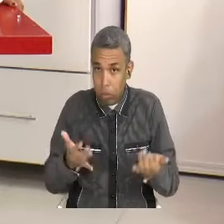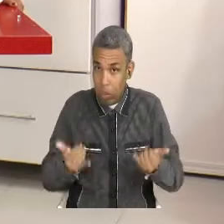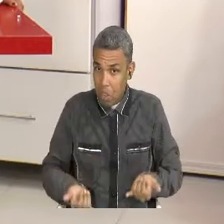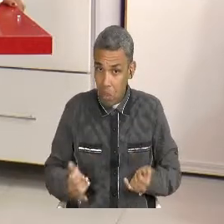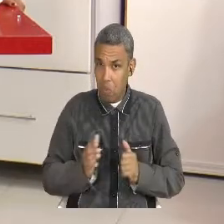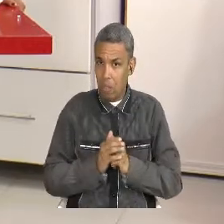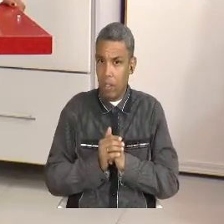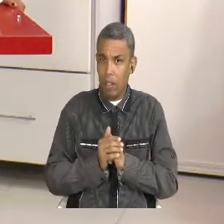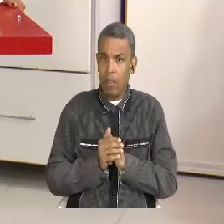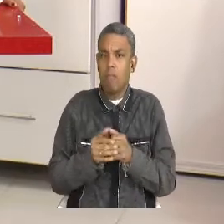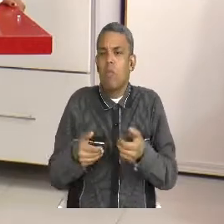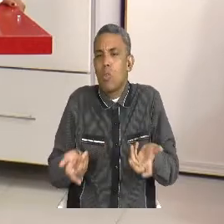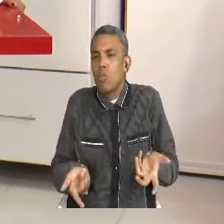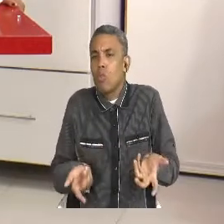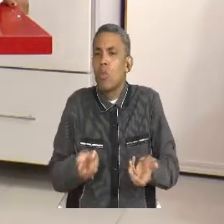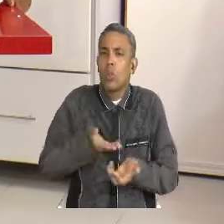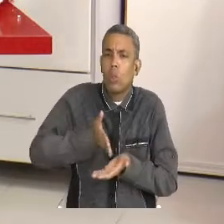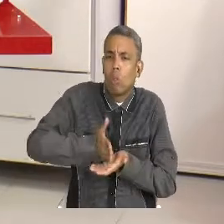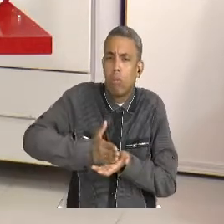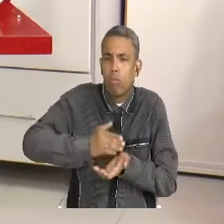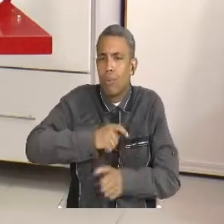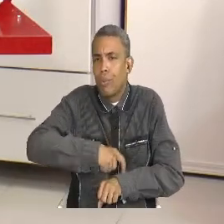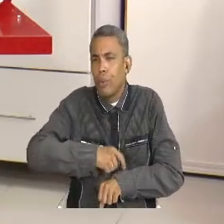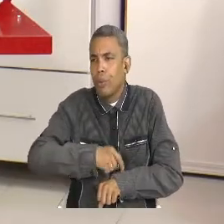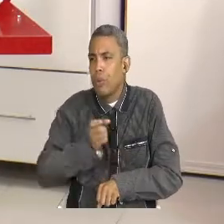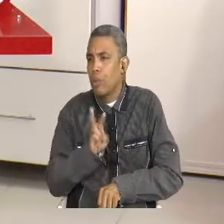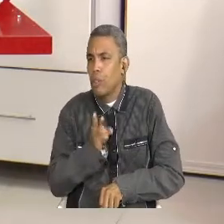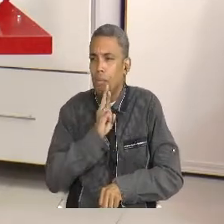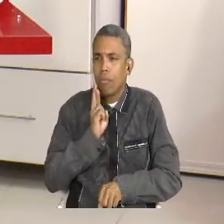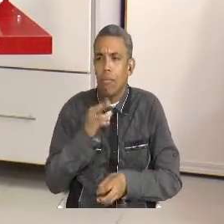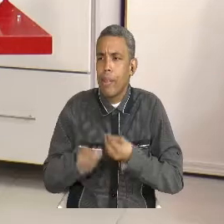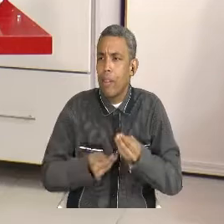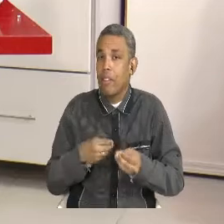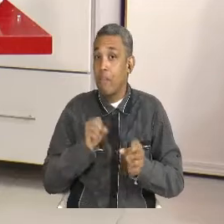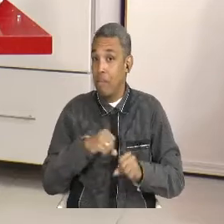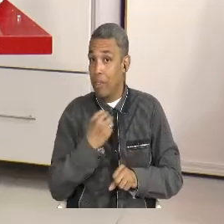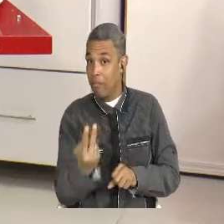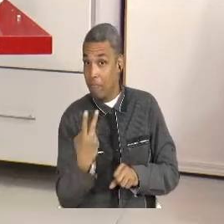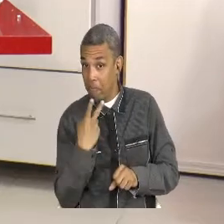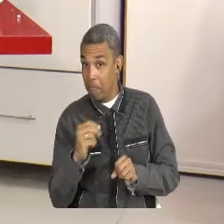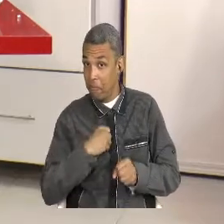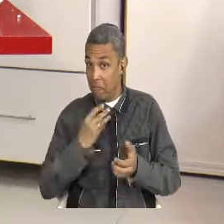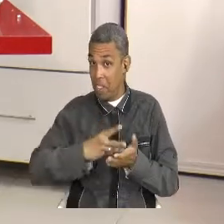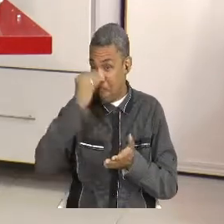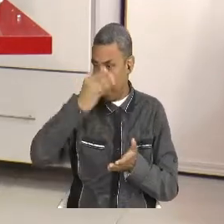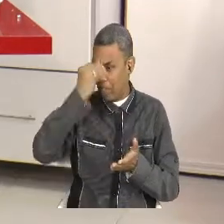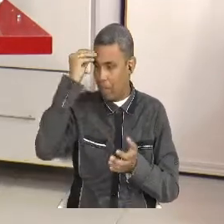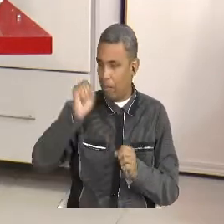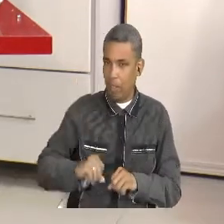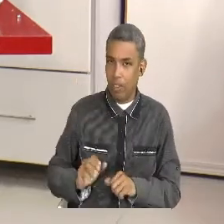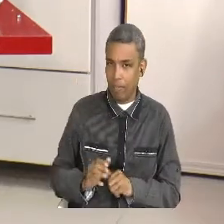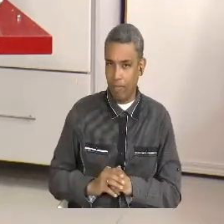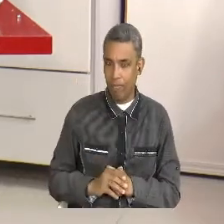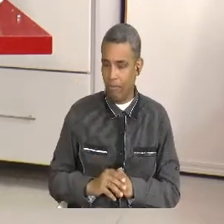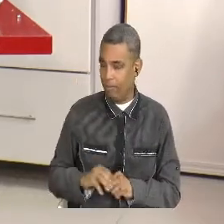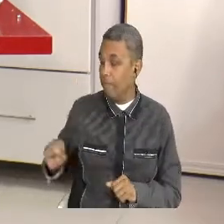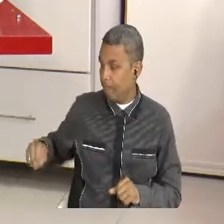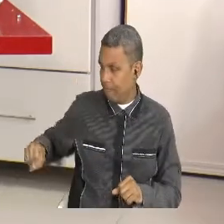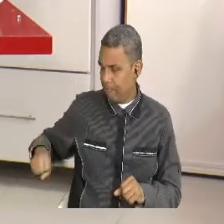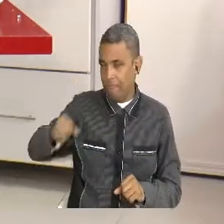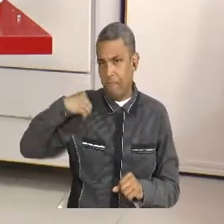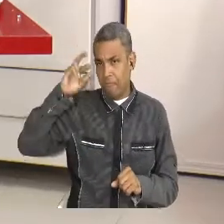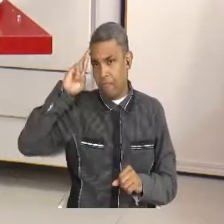almuerzo? Sí. Bueno, ahí tienen, vean. Un postrecito para el almuerzo puede ser una buena ensalada de frutas. Sí, claro. Hablando de a esta hora de la mañana, ¿no? Porque si